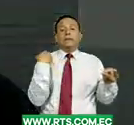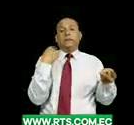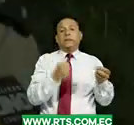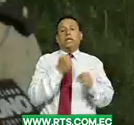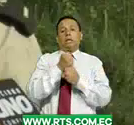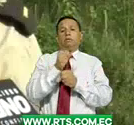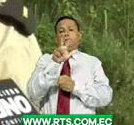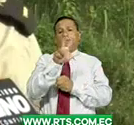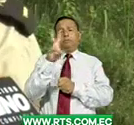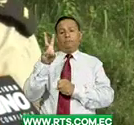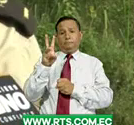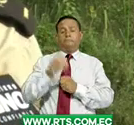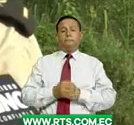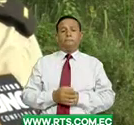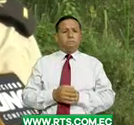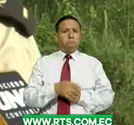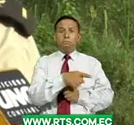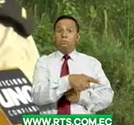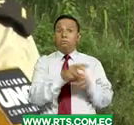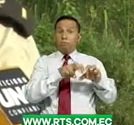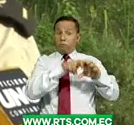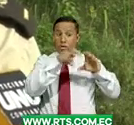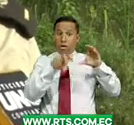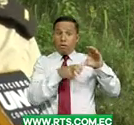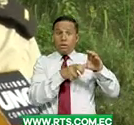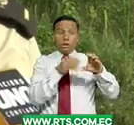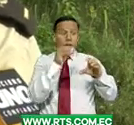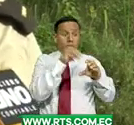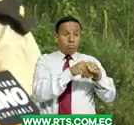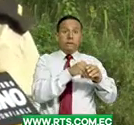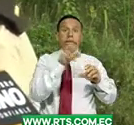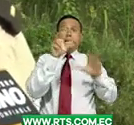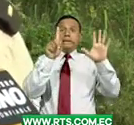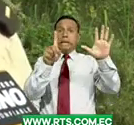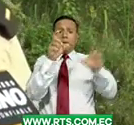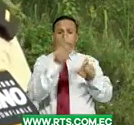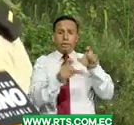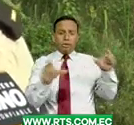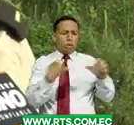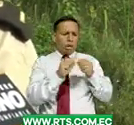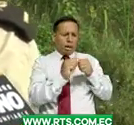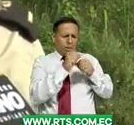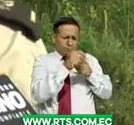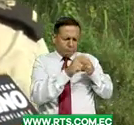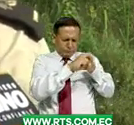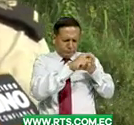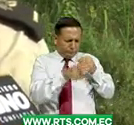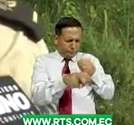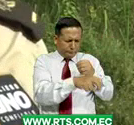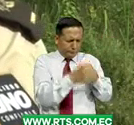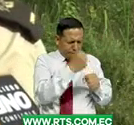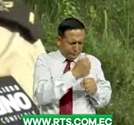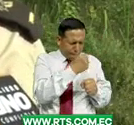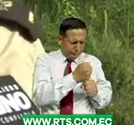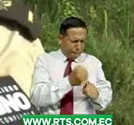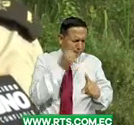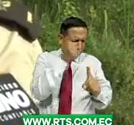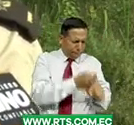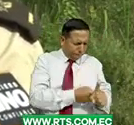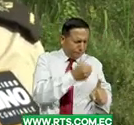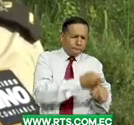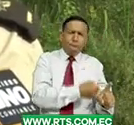36. En esta mina habían estado trabajando 6 personas que se encontraban a unos 60 metros ya de